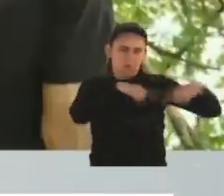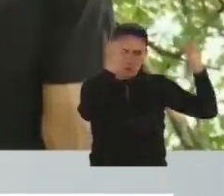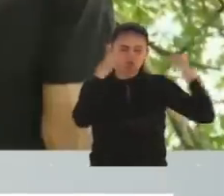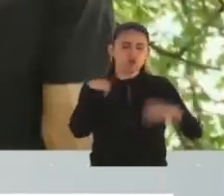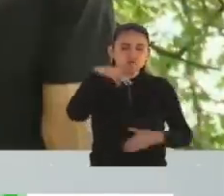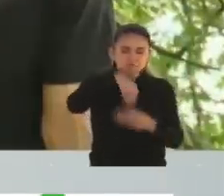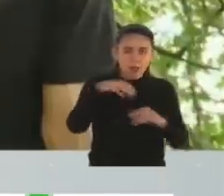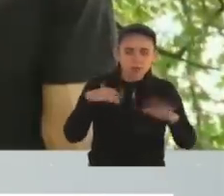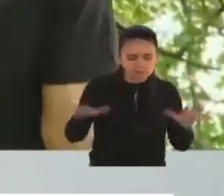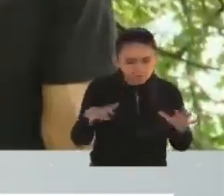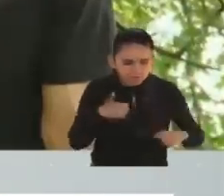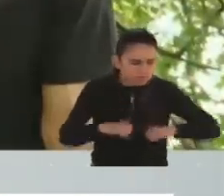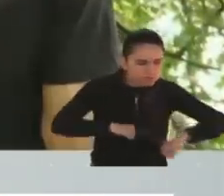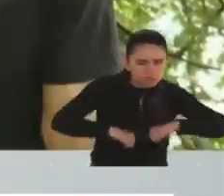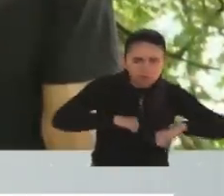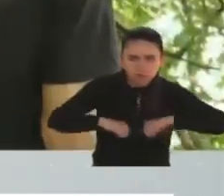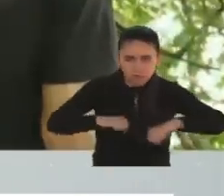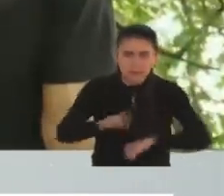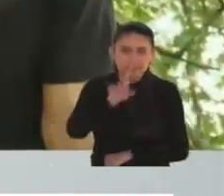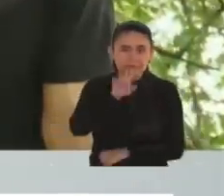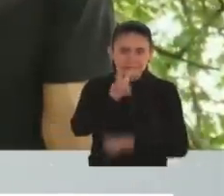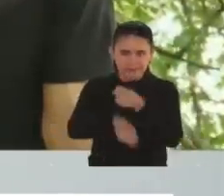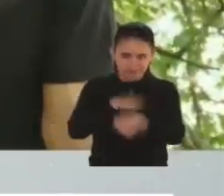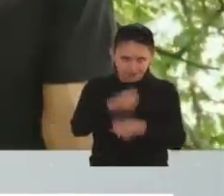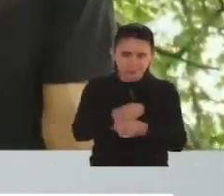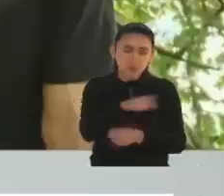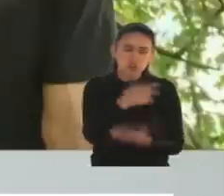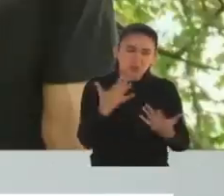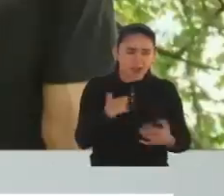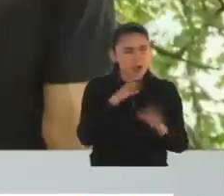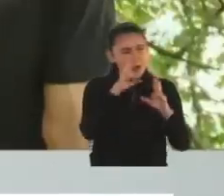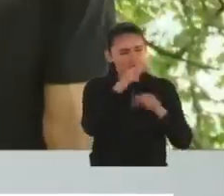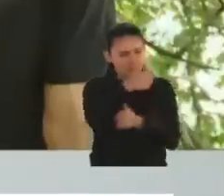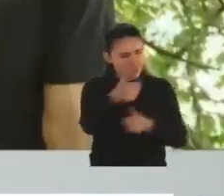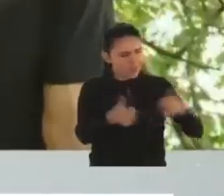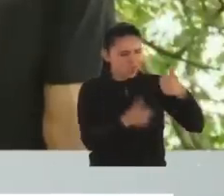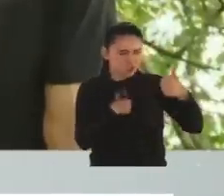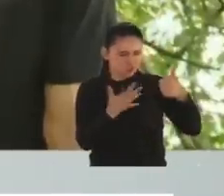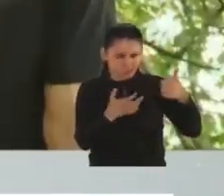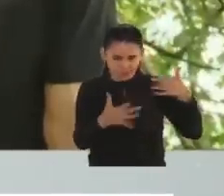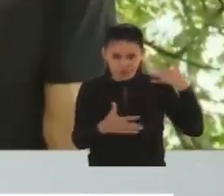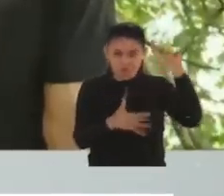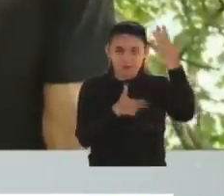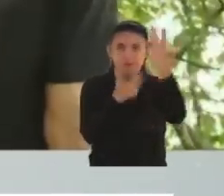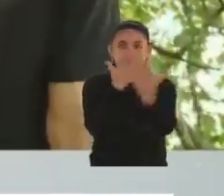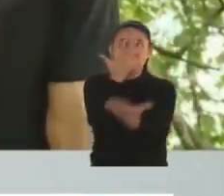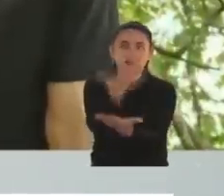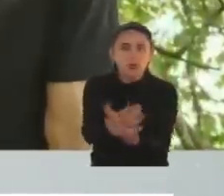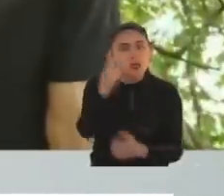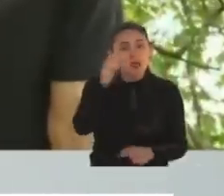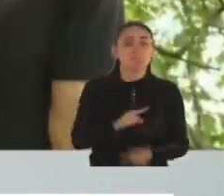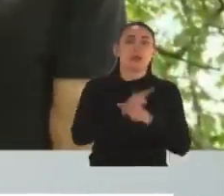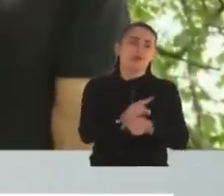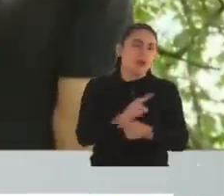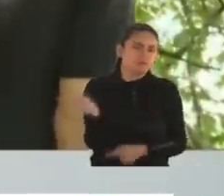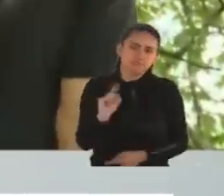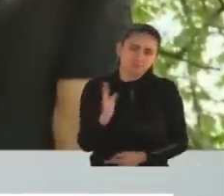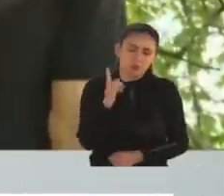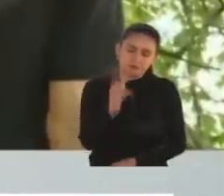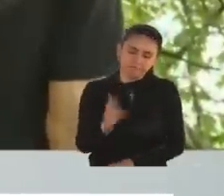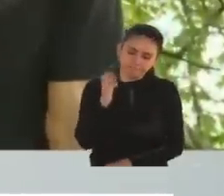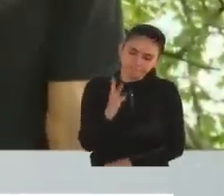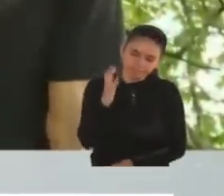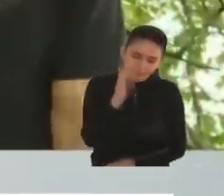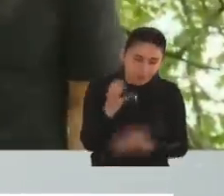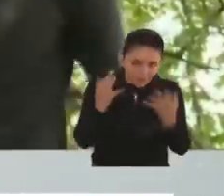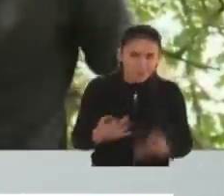lo único que dice es que los sueños sí se cumplen y que no pasan tan rápido, ¿no? Hay que esperar, hay que trabajar y algún